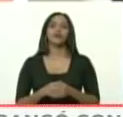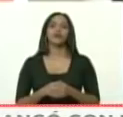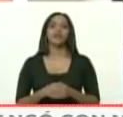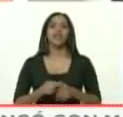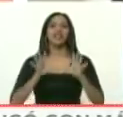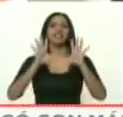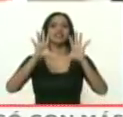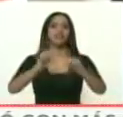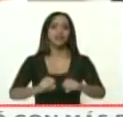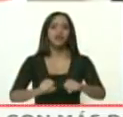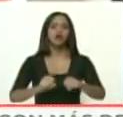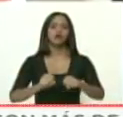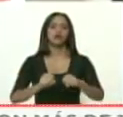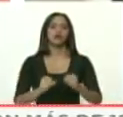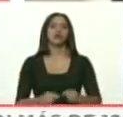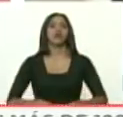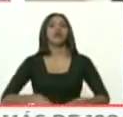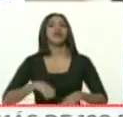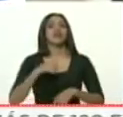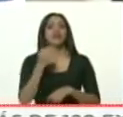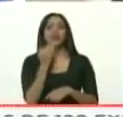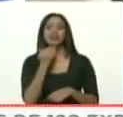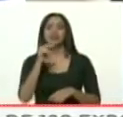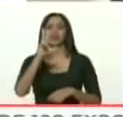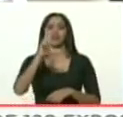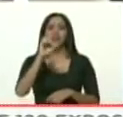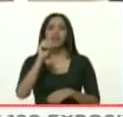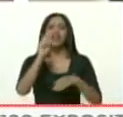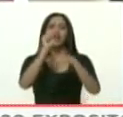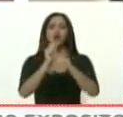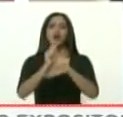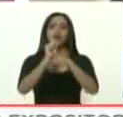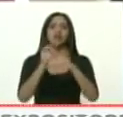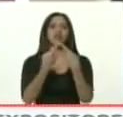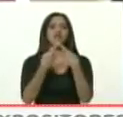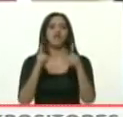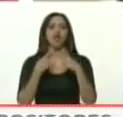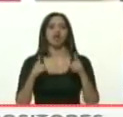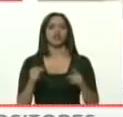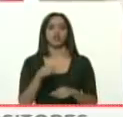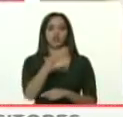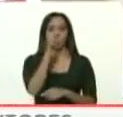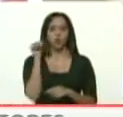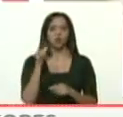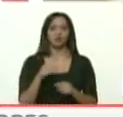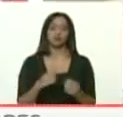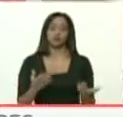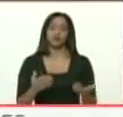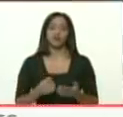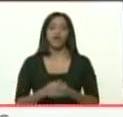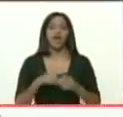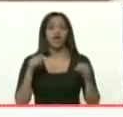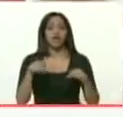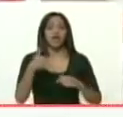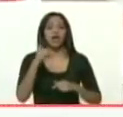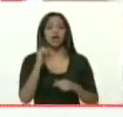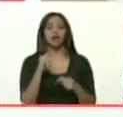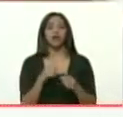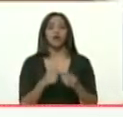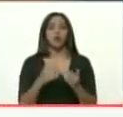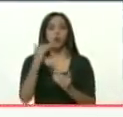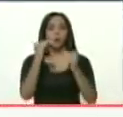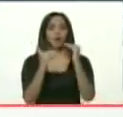incautación de casi 30 toneladas de diferentes drogas, ¿no? Aquí hay un balance